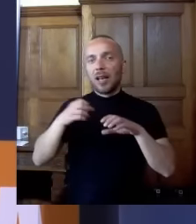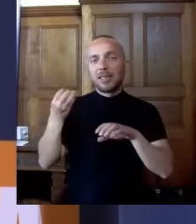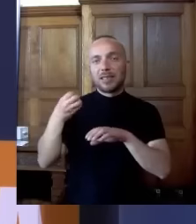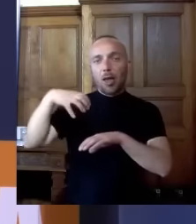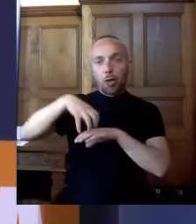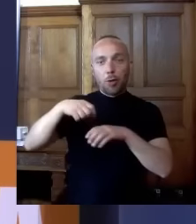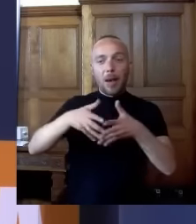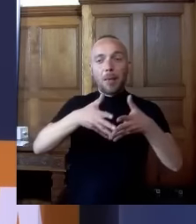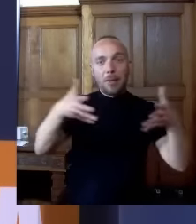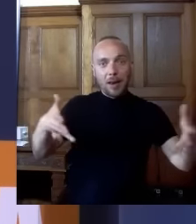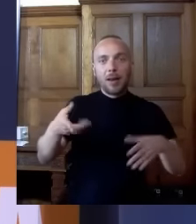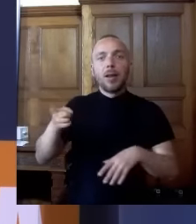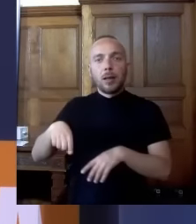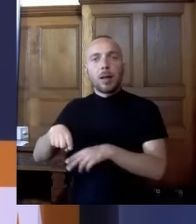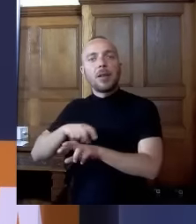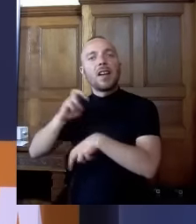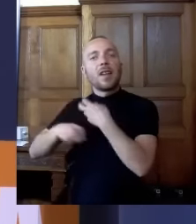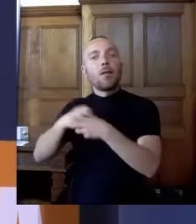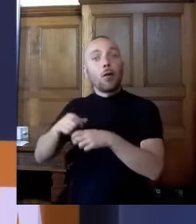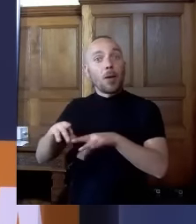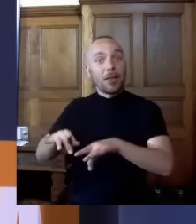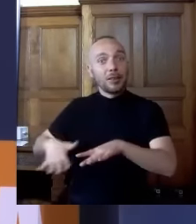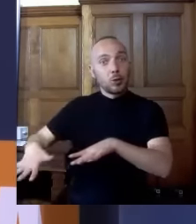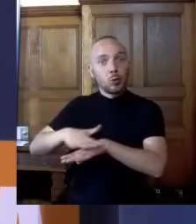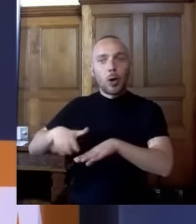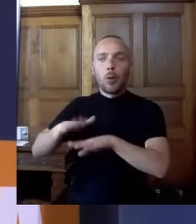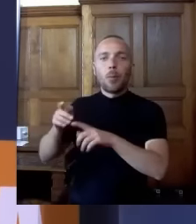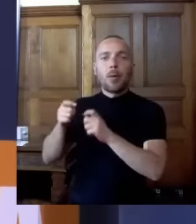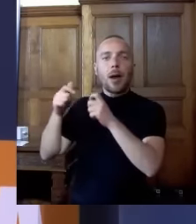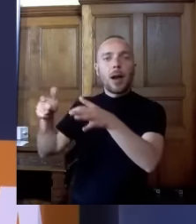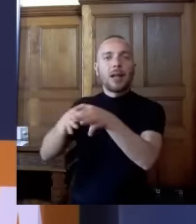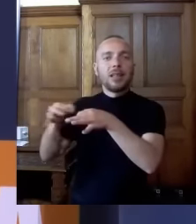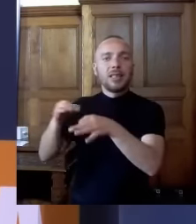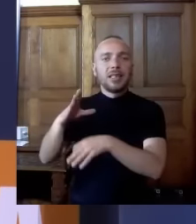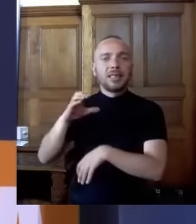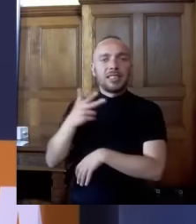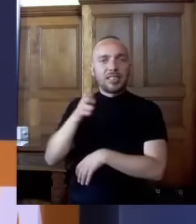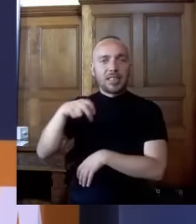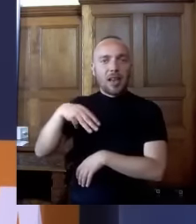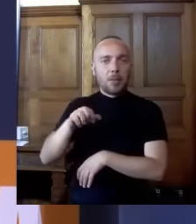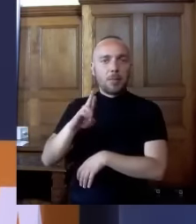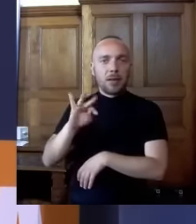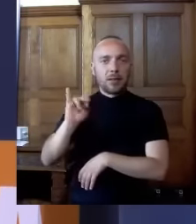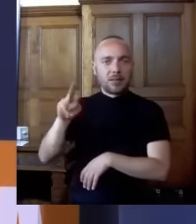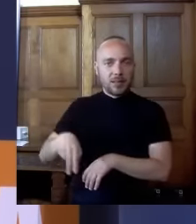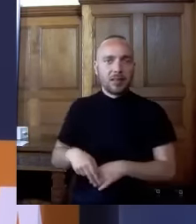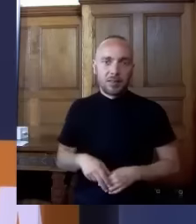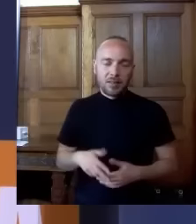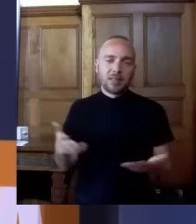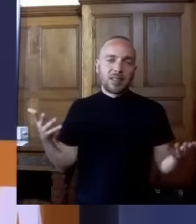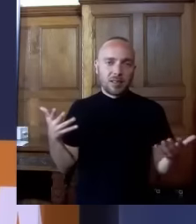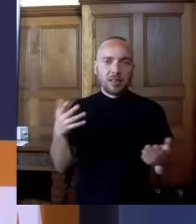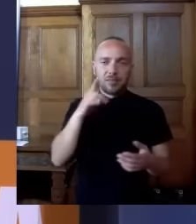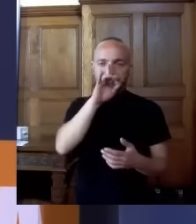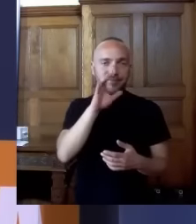del suelo para facilitar la operación ch Marín es que ya ni se esconden ya se escond